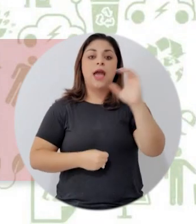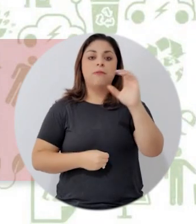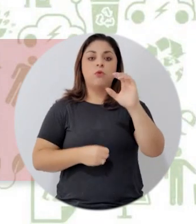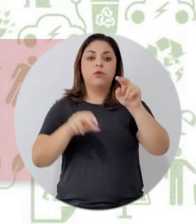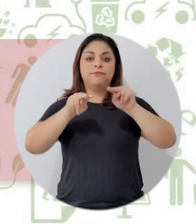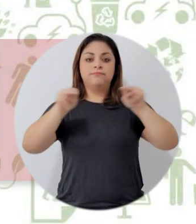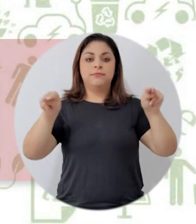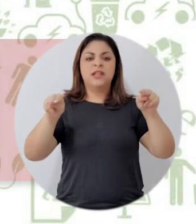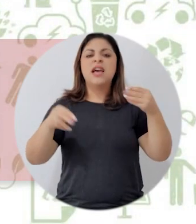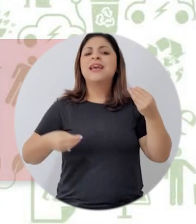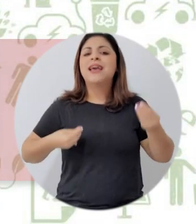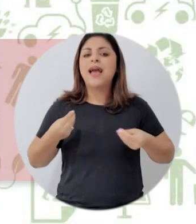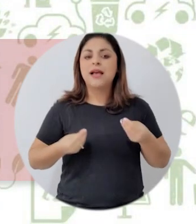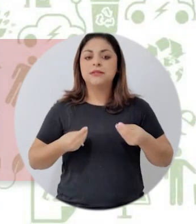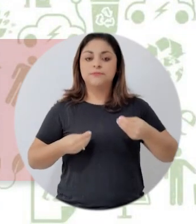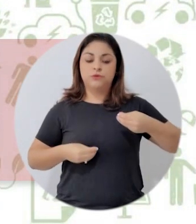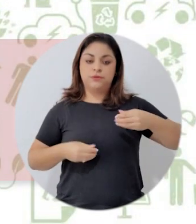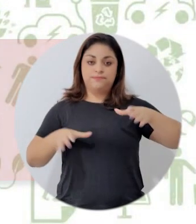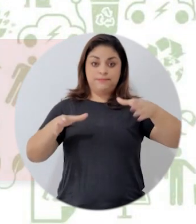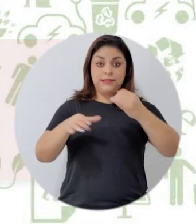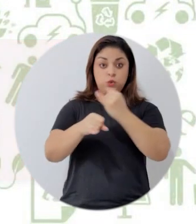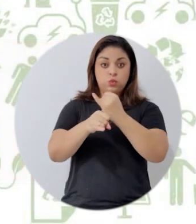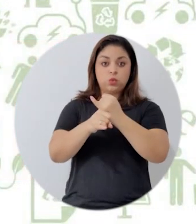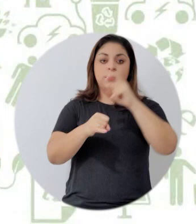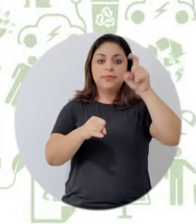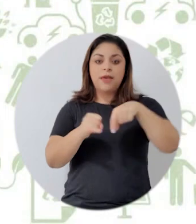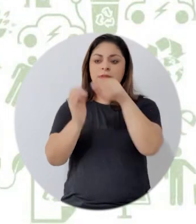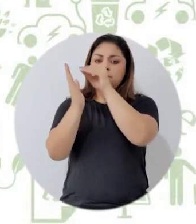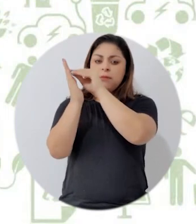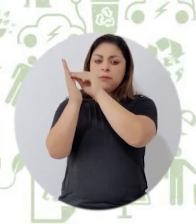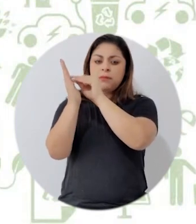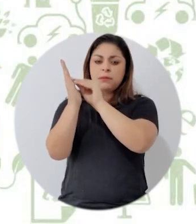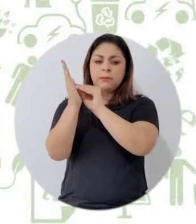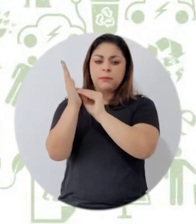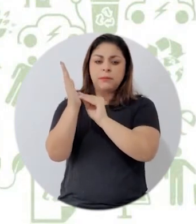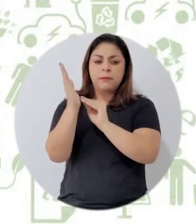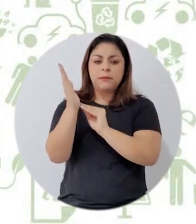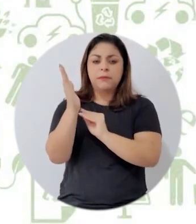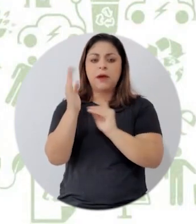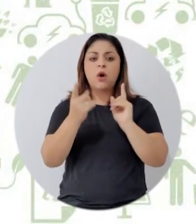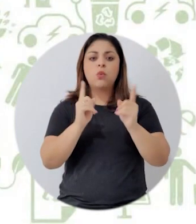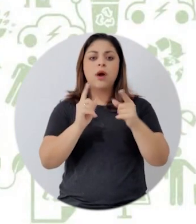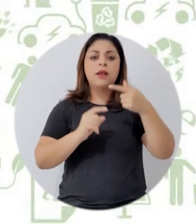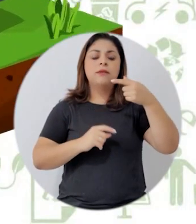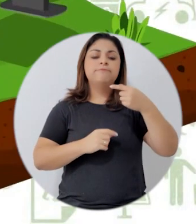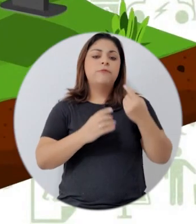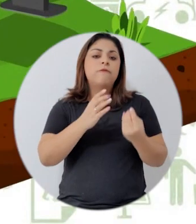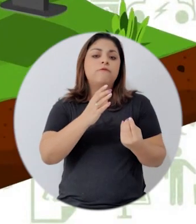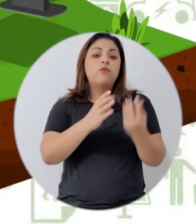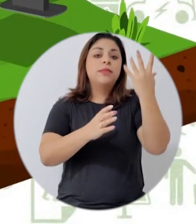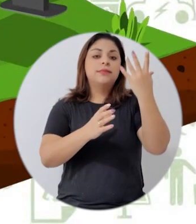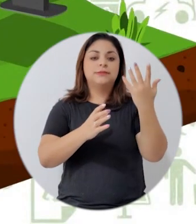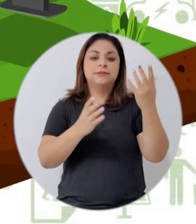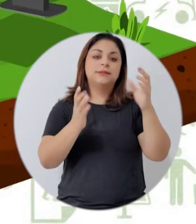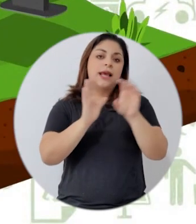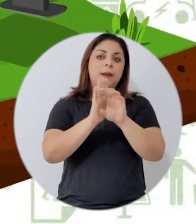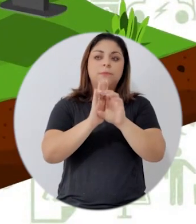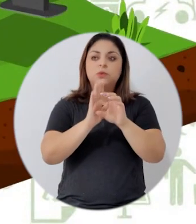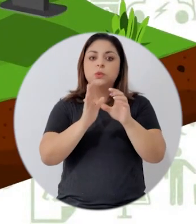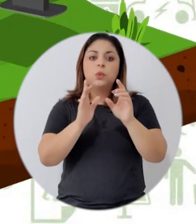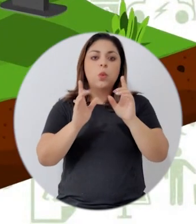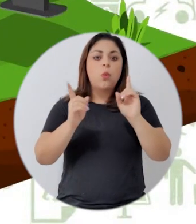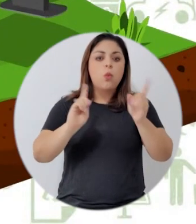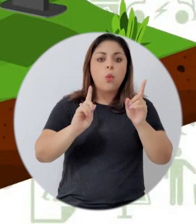levantar un inventario de gases de efecto invernadero, identificar todas las fuentes que pueden generar un gas de efecto